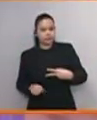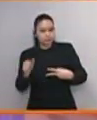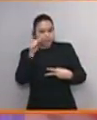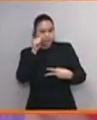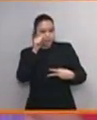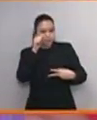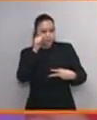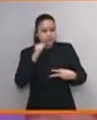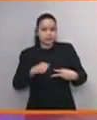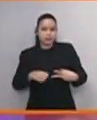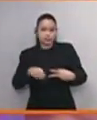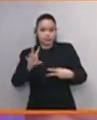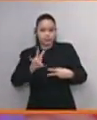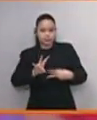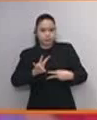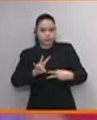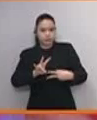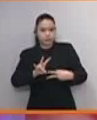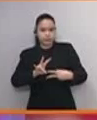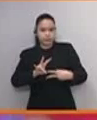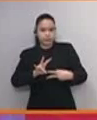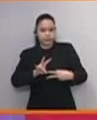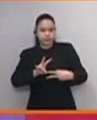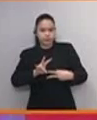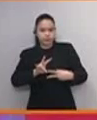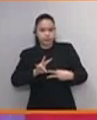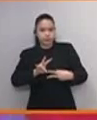Atentos porque este es el 7, segundo dígito.